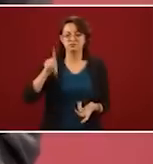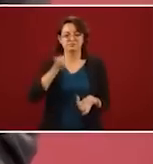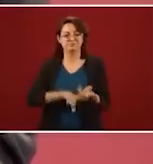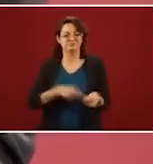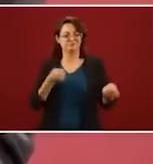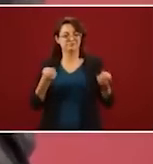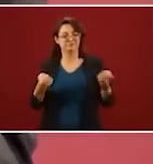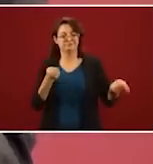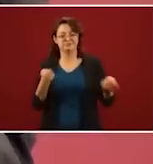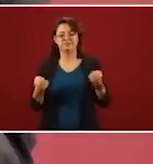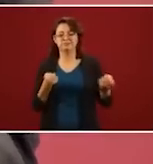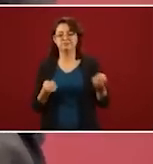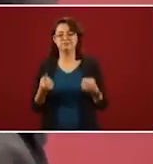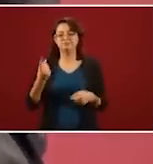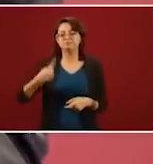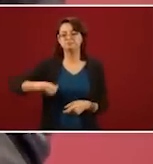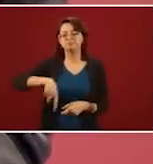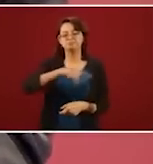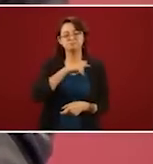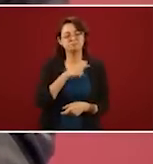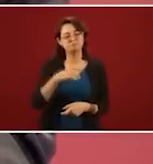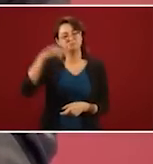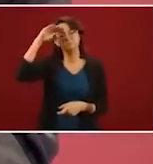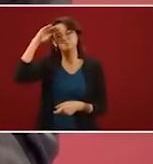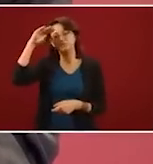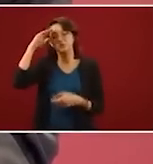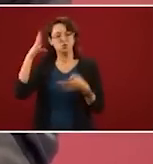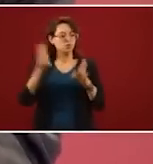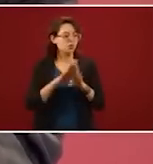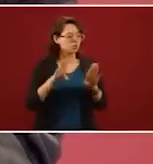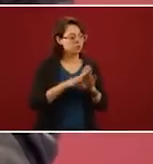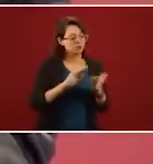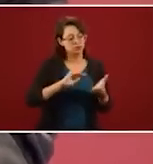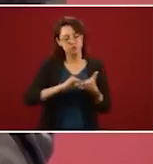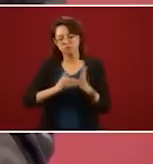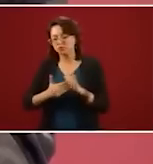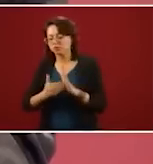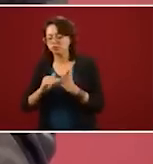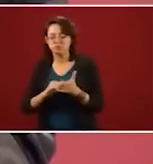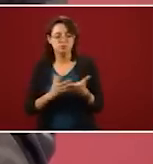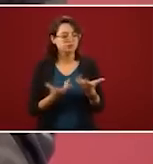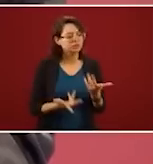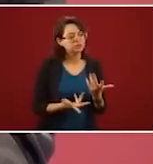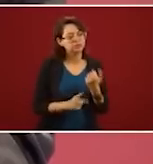y estamos buscando la forma de resolver este asunto.